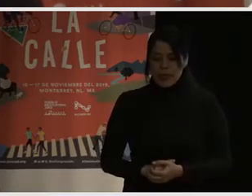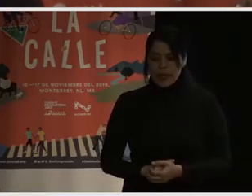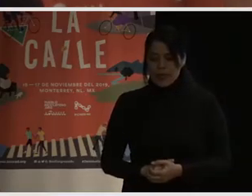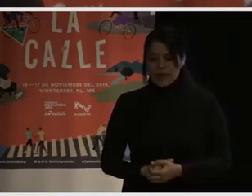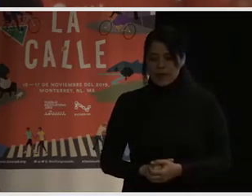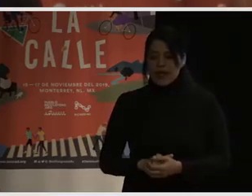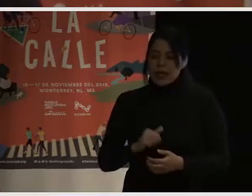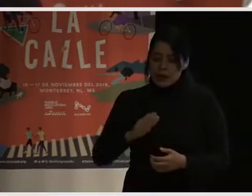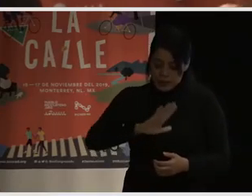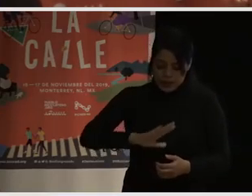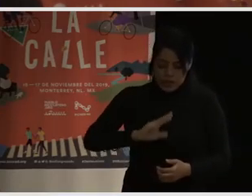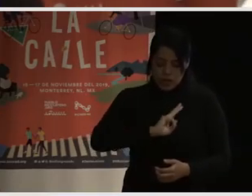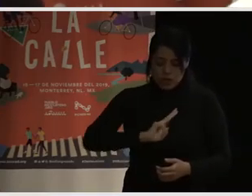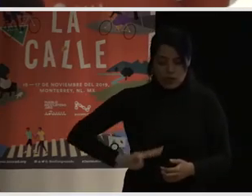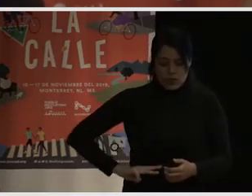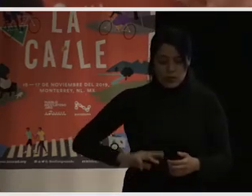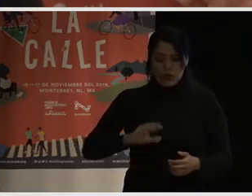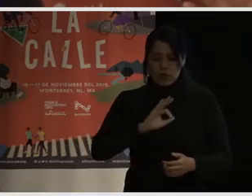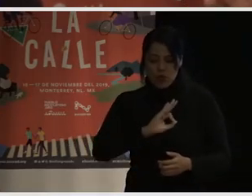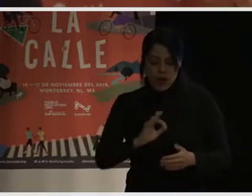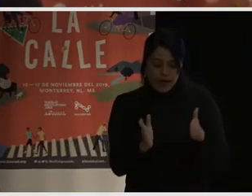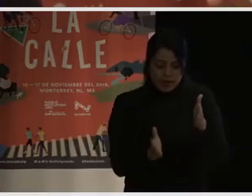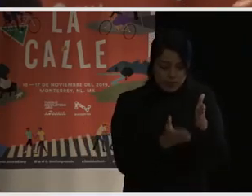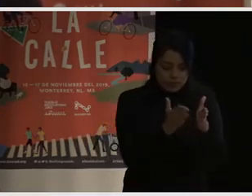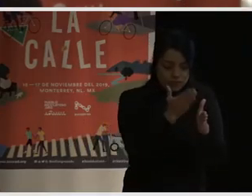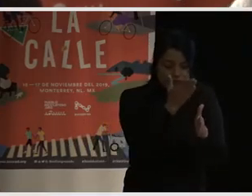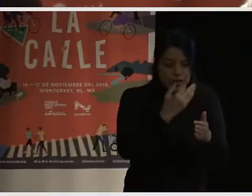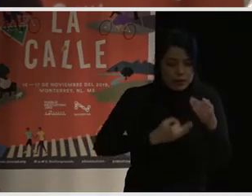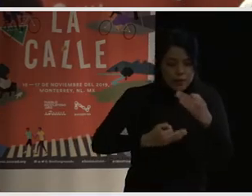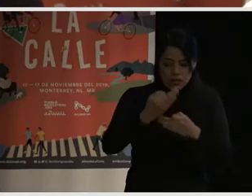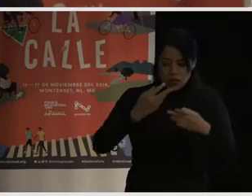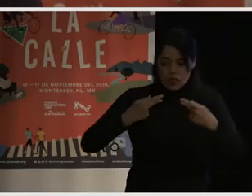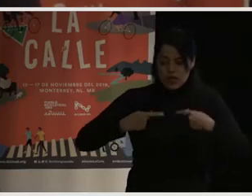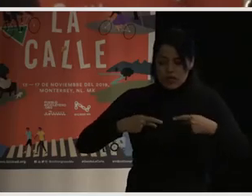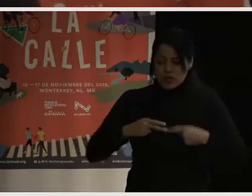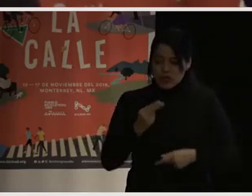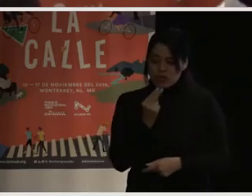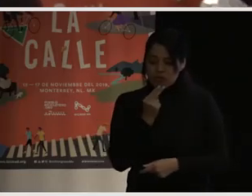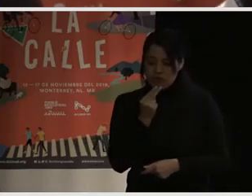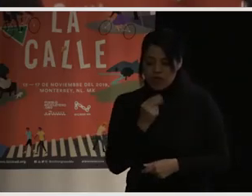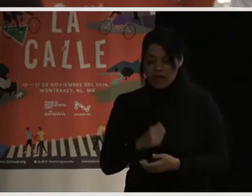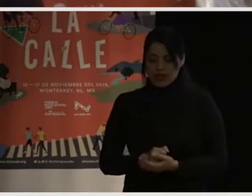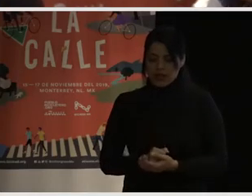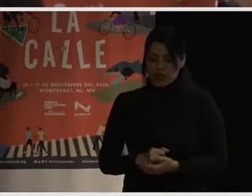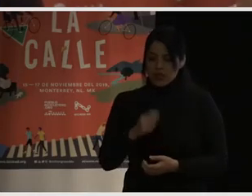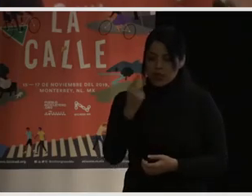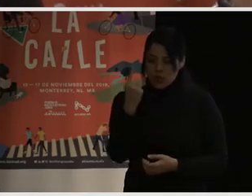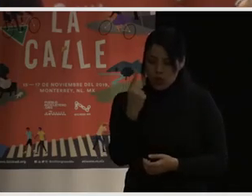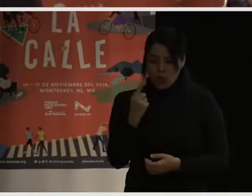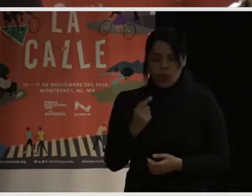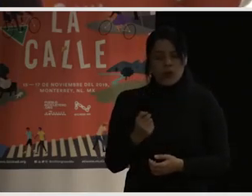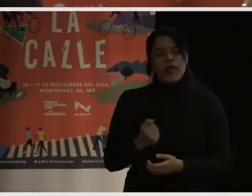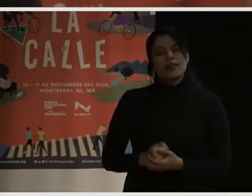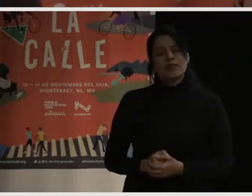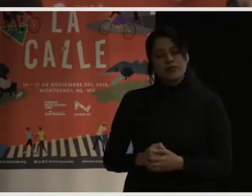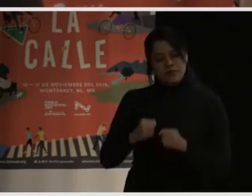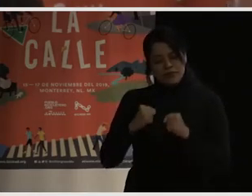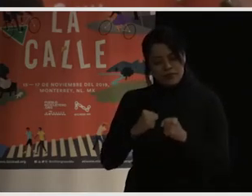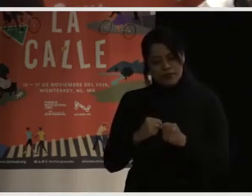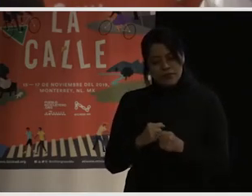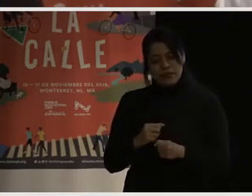mejora sustancial en infraestructura para todos los usuarios entonces una garantía desde que ya por lo menos los proyectos del municipio